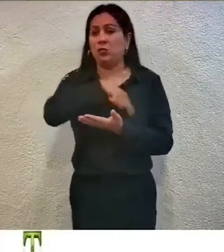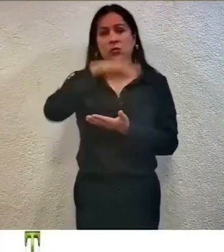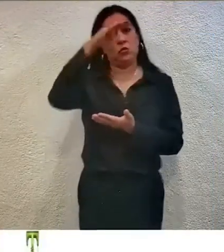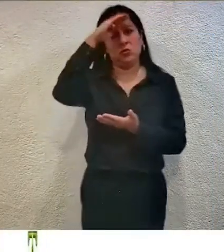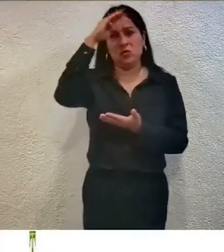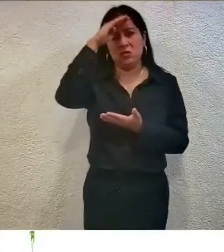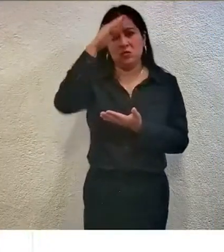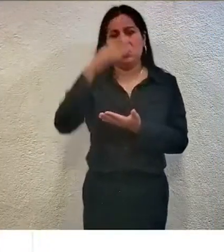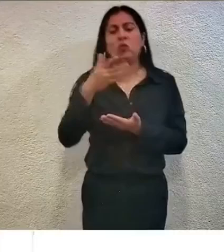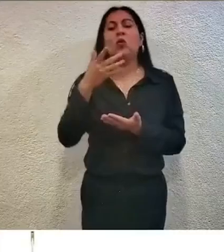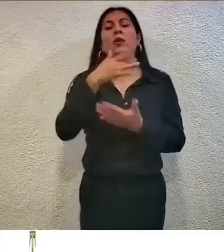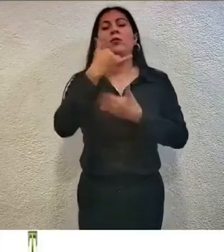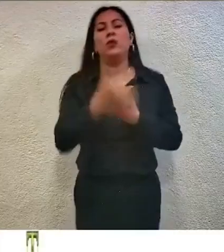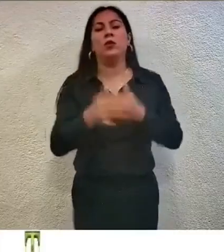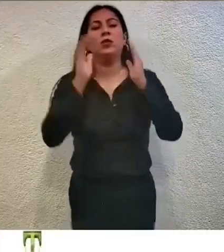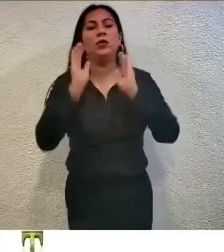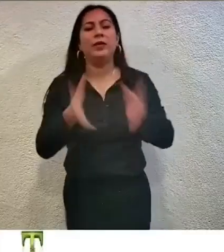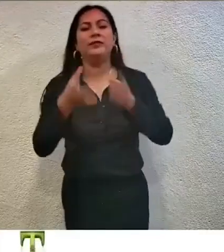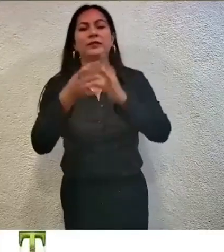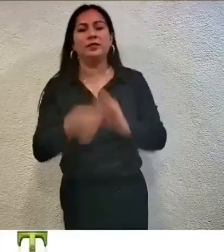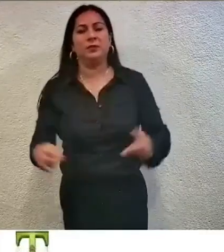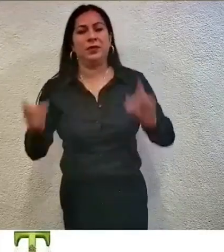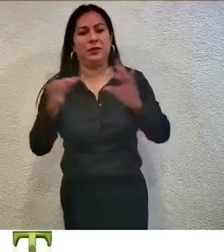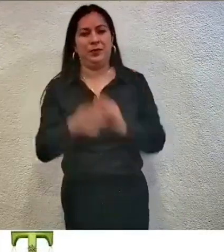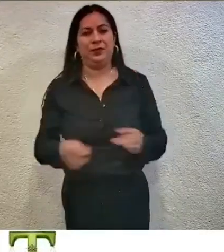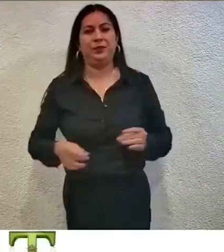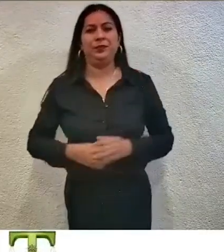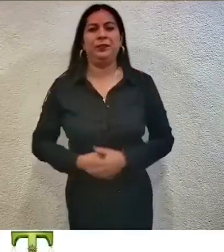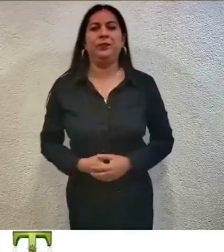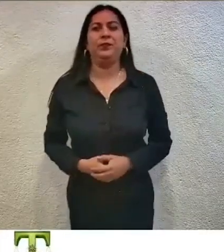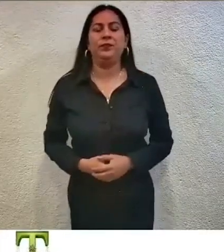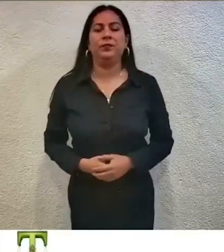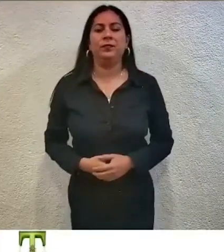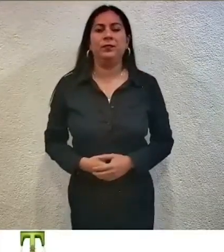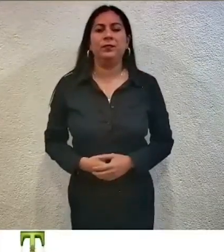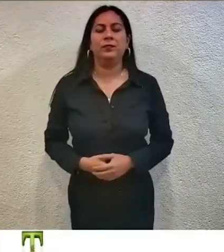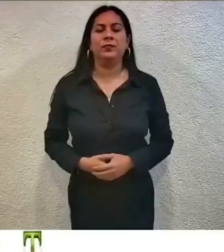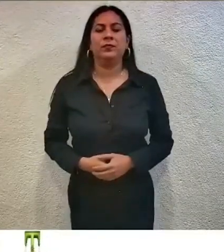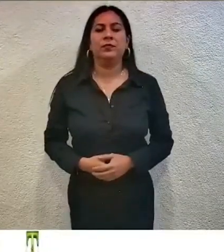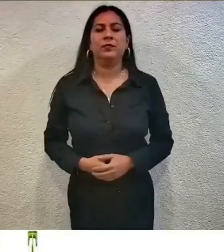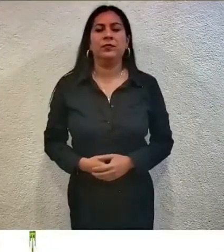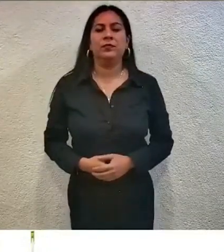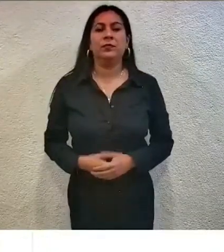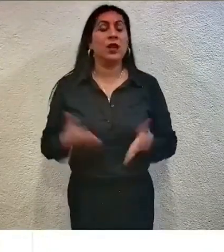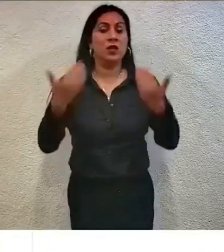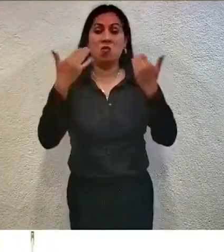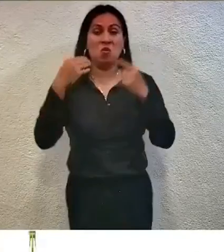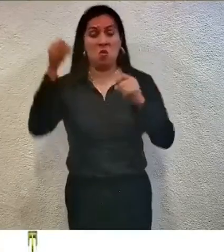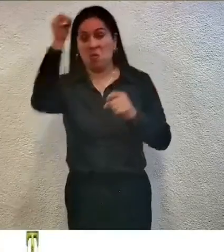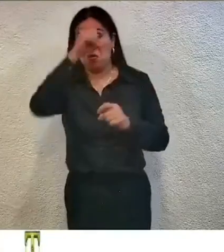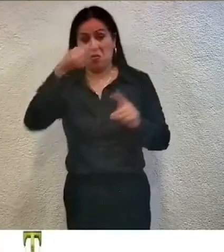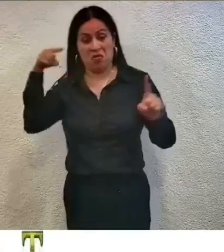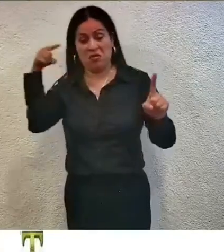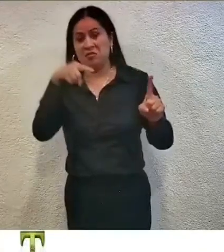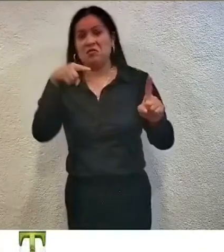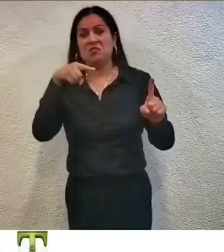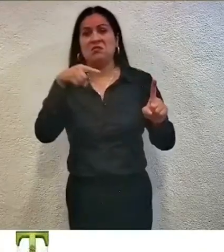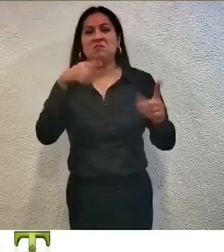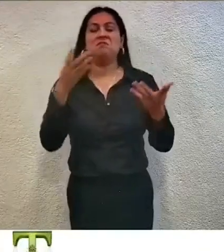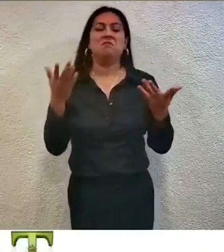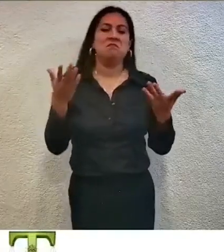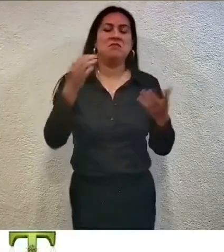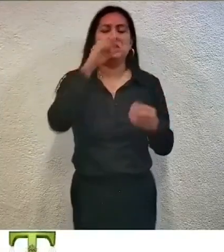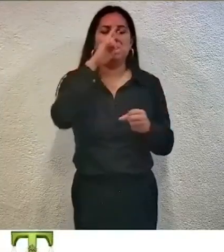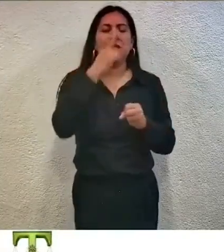magistrada, magistrado. Está a nuestra consideración el proyecto de laudo convenio del que se ha dado cuenta. No